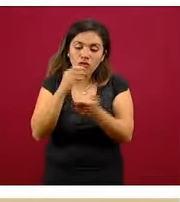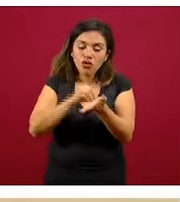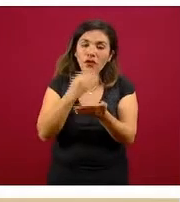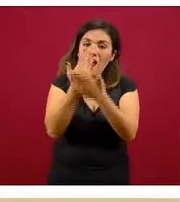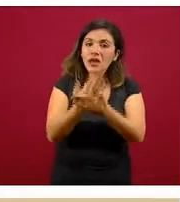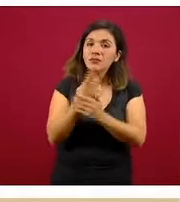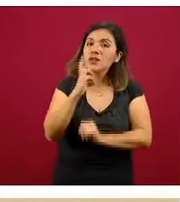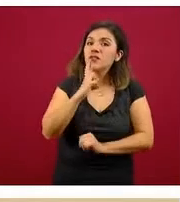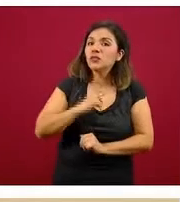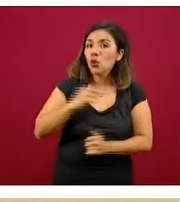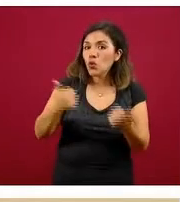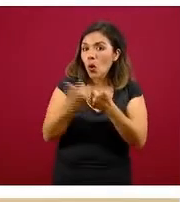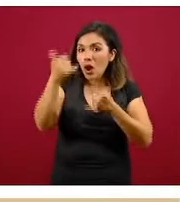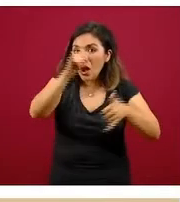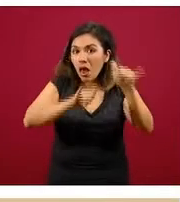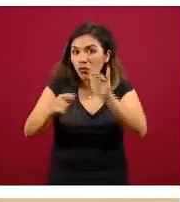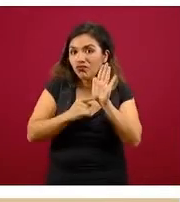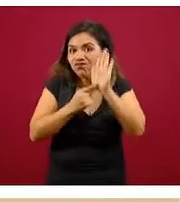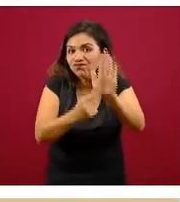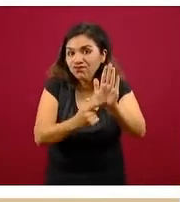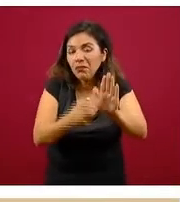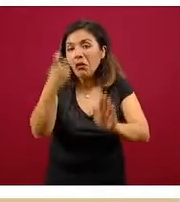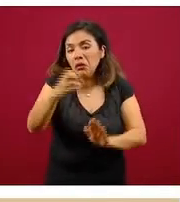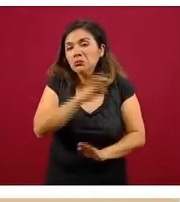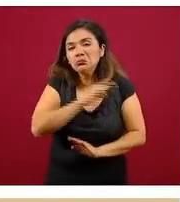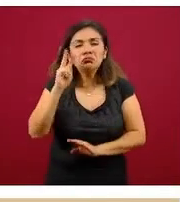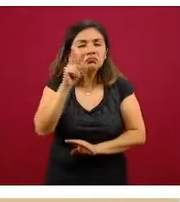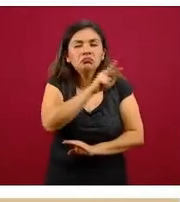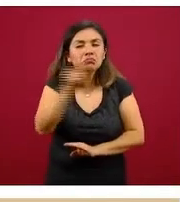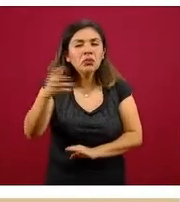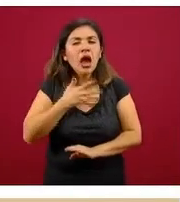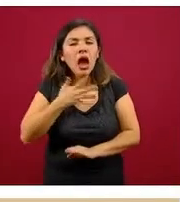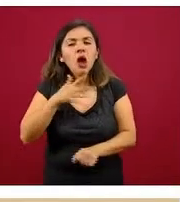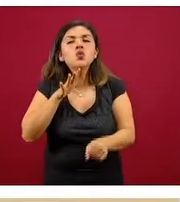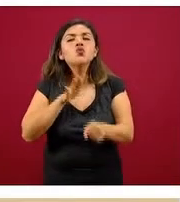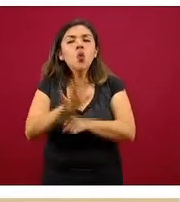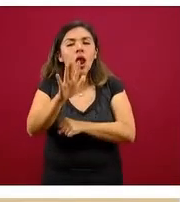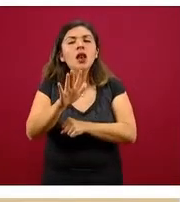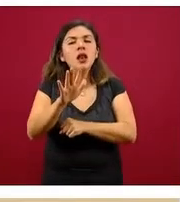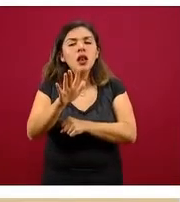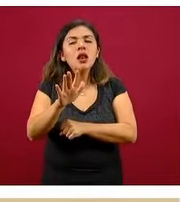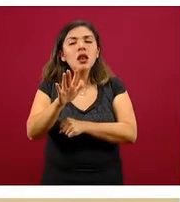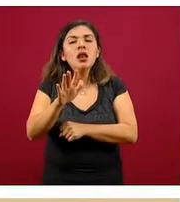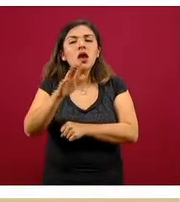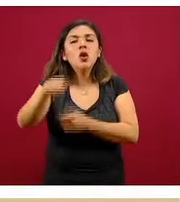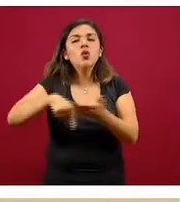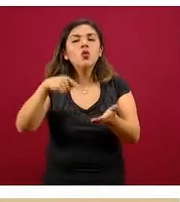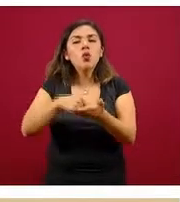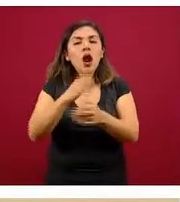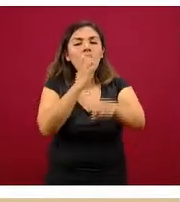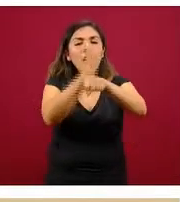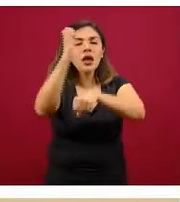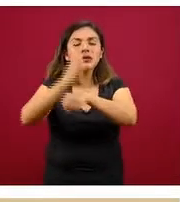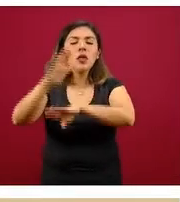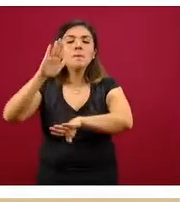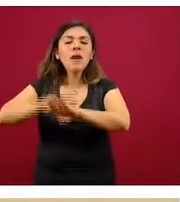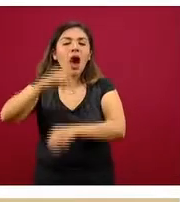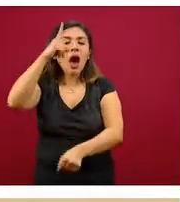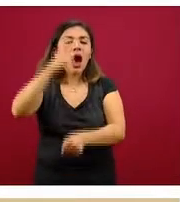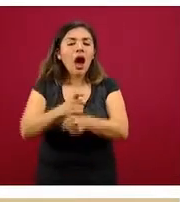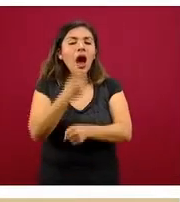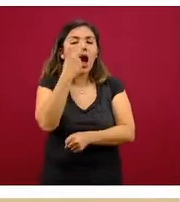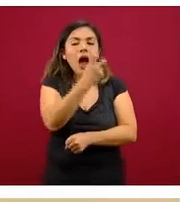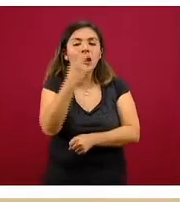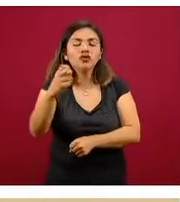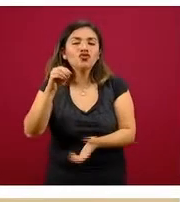un resultado de laboratorio y bueno, podemos identificar también aquí cuáles son las entidades federativas que tienen la mayor carga de